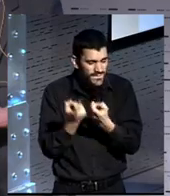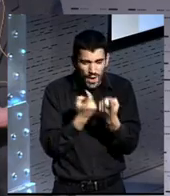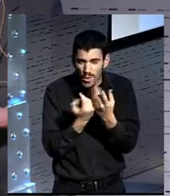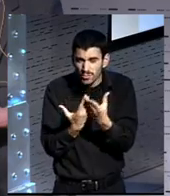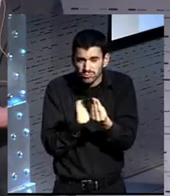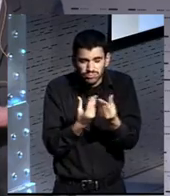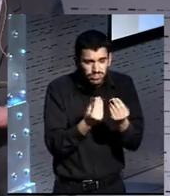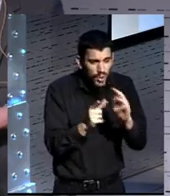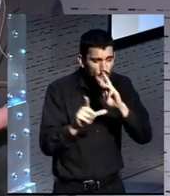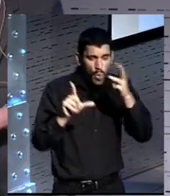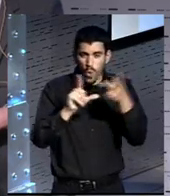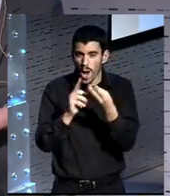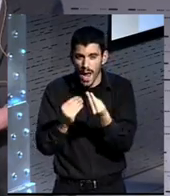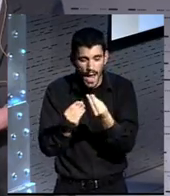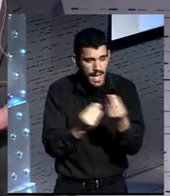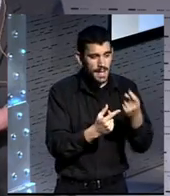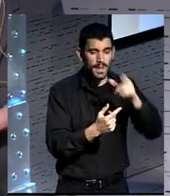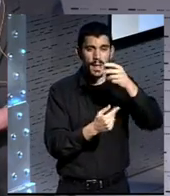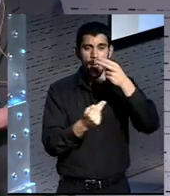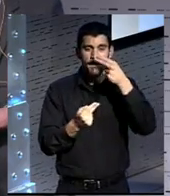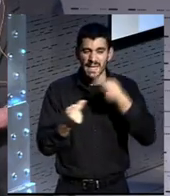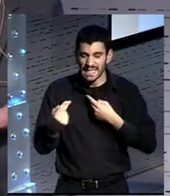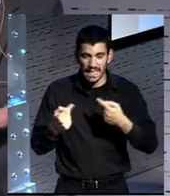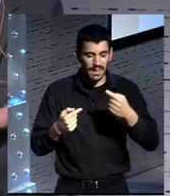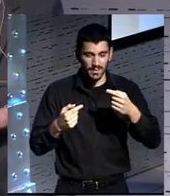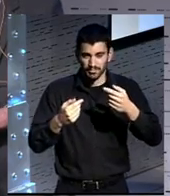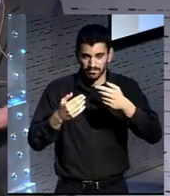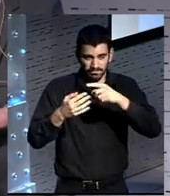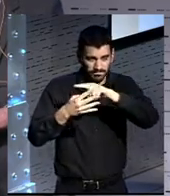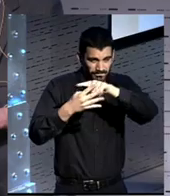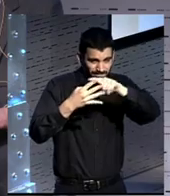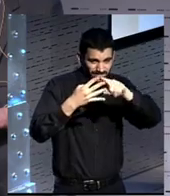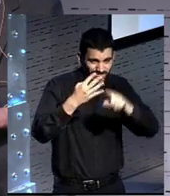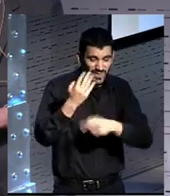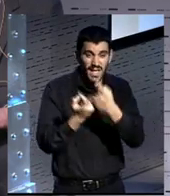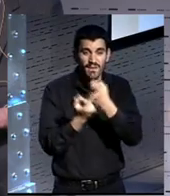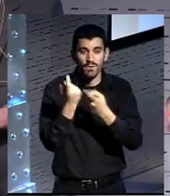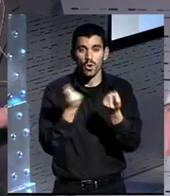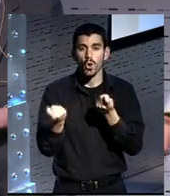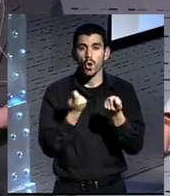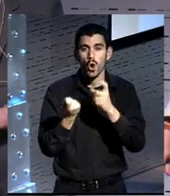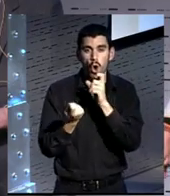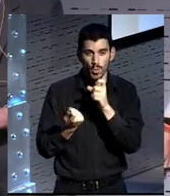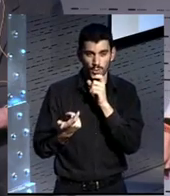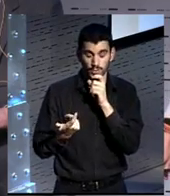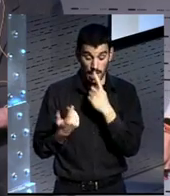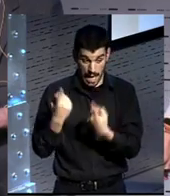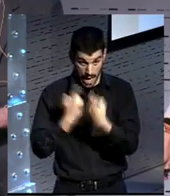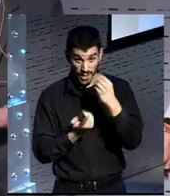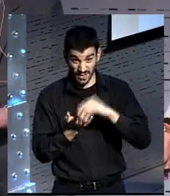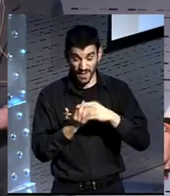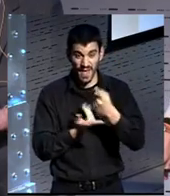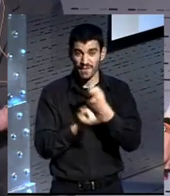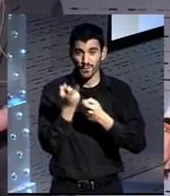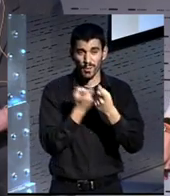de portales, de donde nos vienen las visitas, de todo tipo, de incluso información desestructurada que